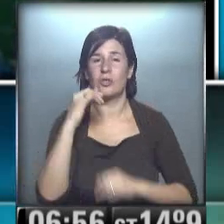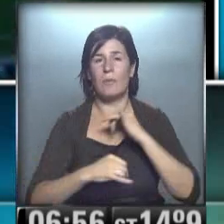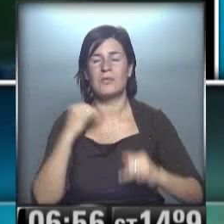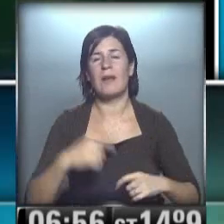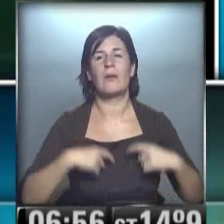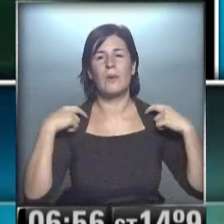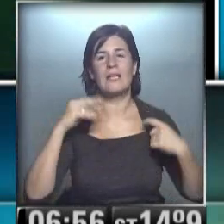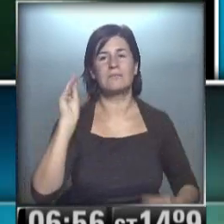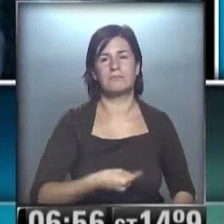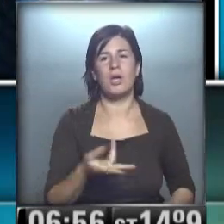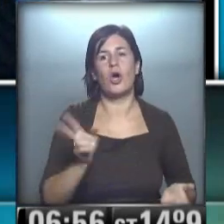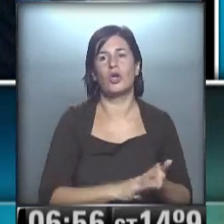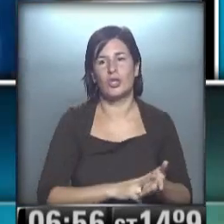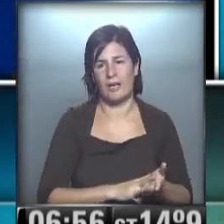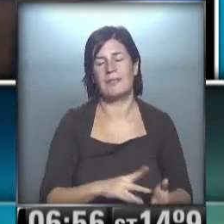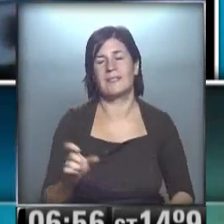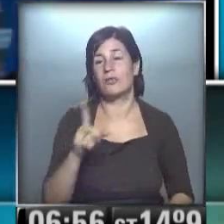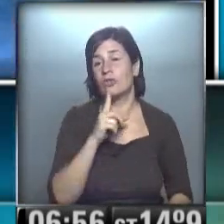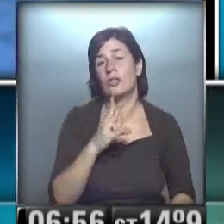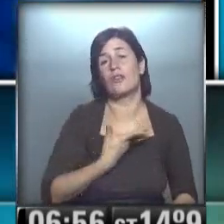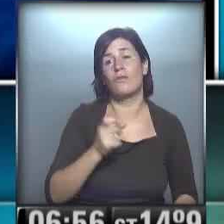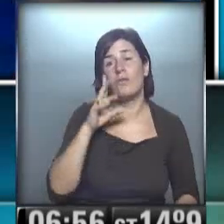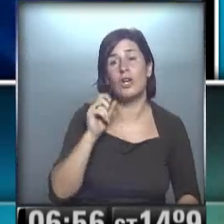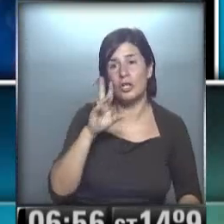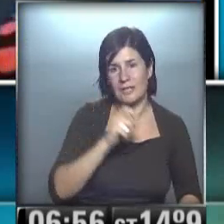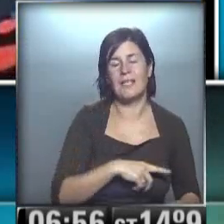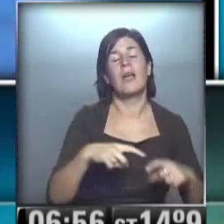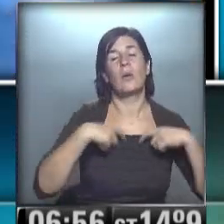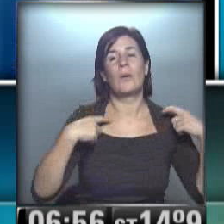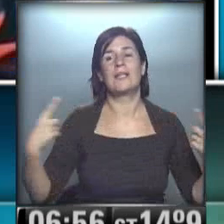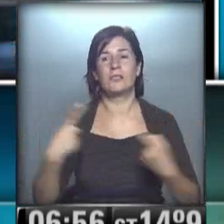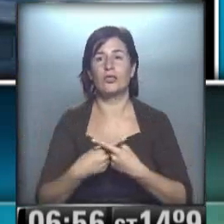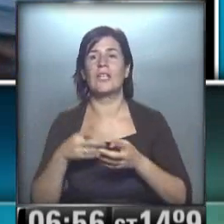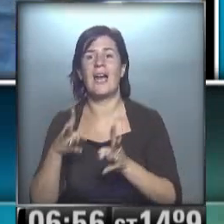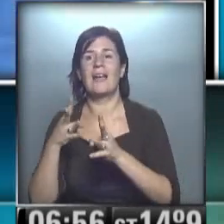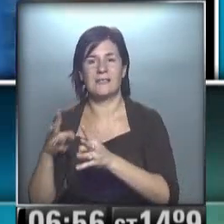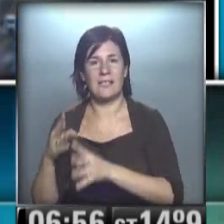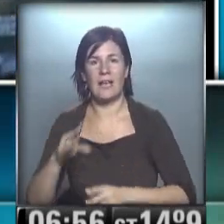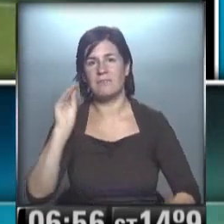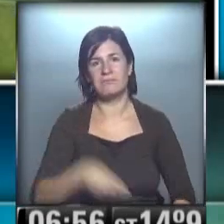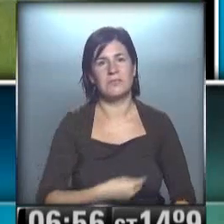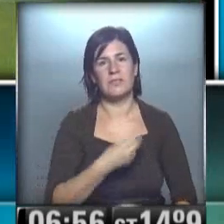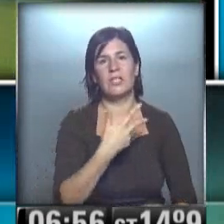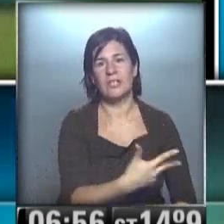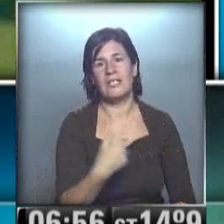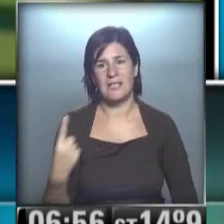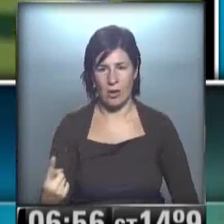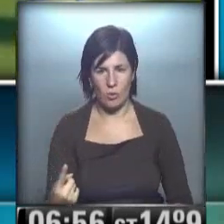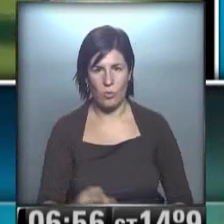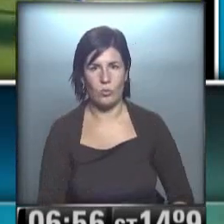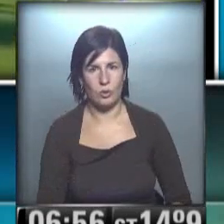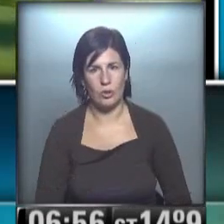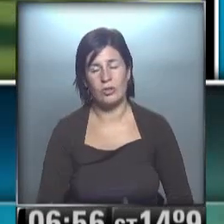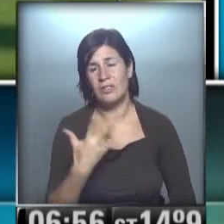derrota de Vélez. El equipo del Turf Flores cayó 3-1 ante Arsenal de local y lleva 3 caídas consecutivas en el torneo